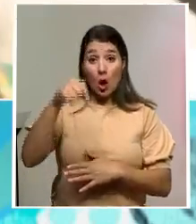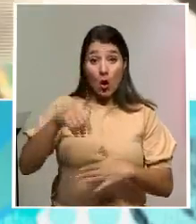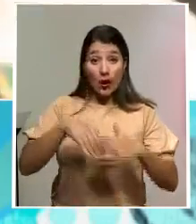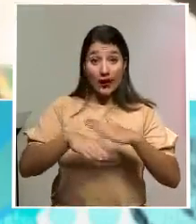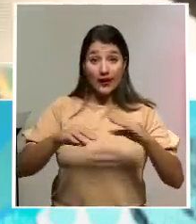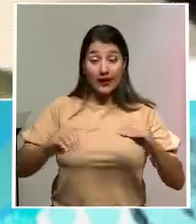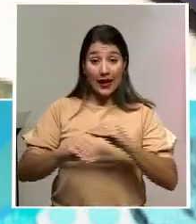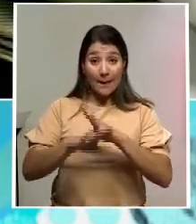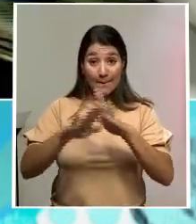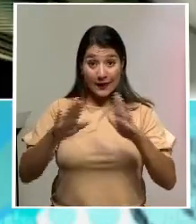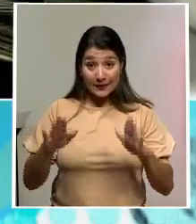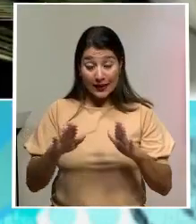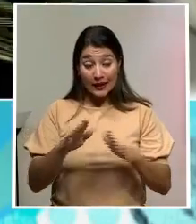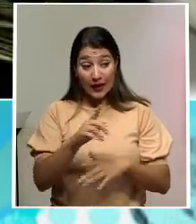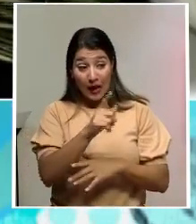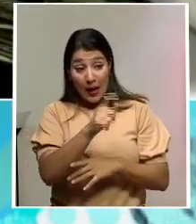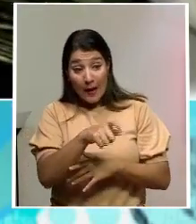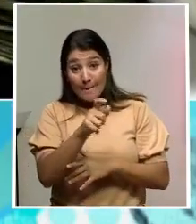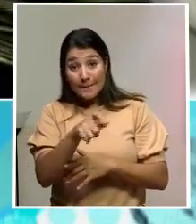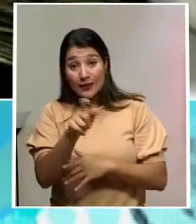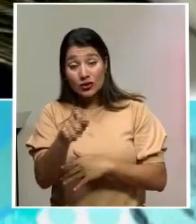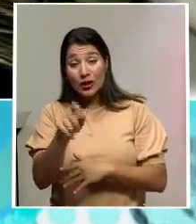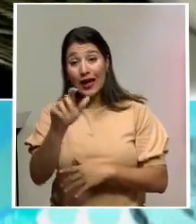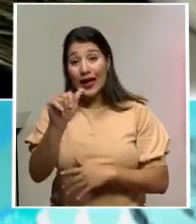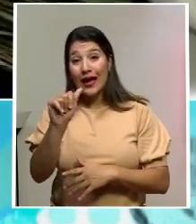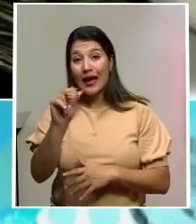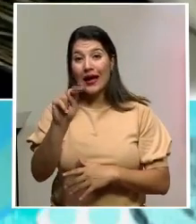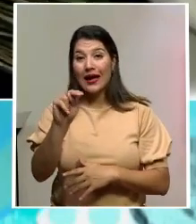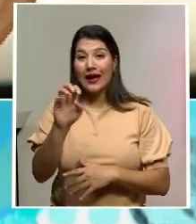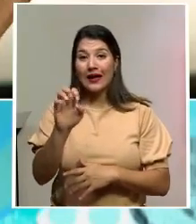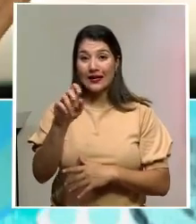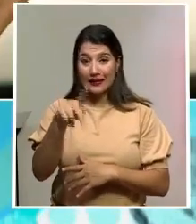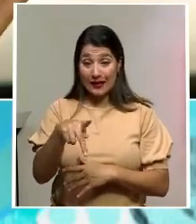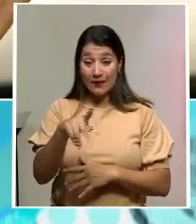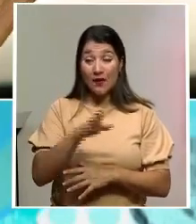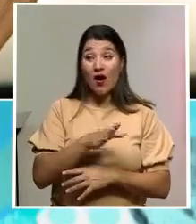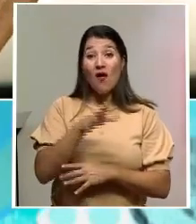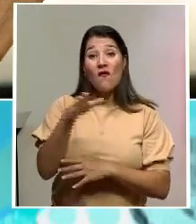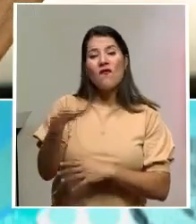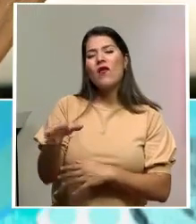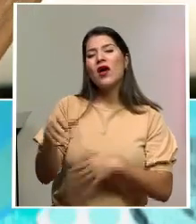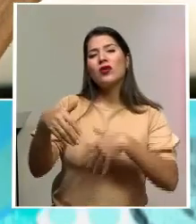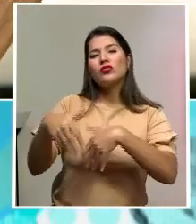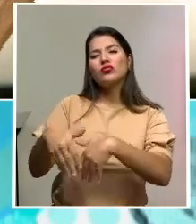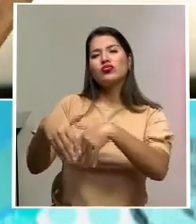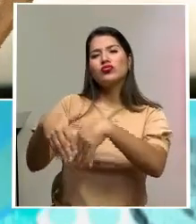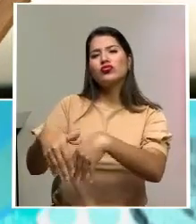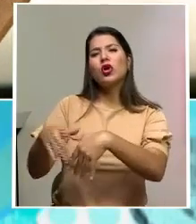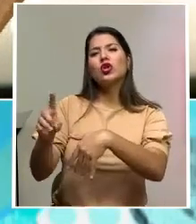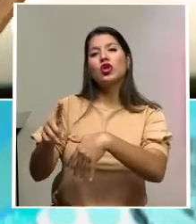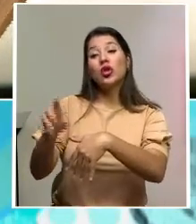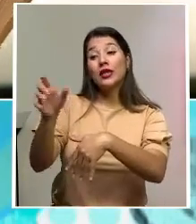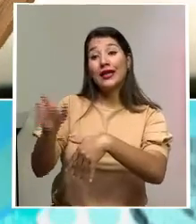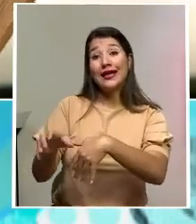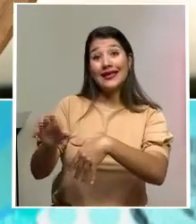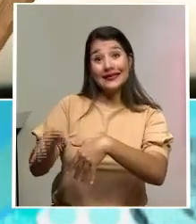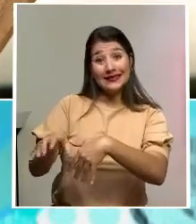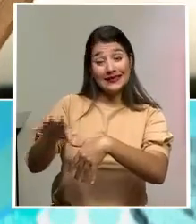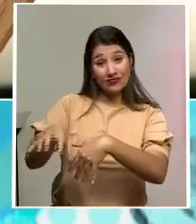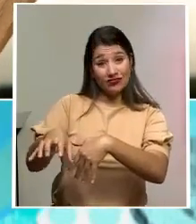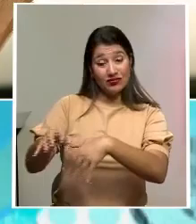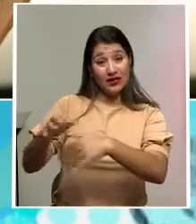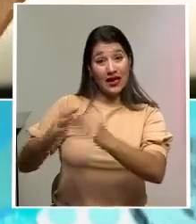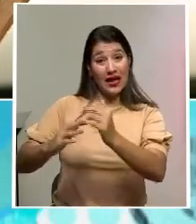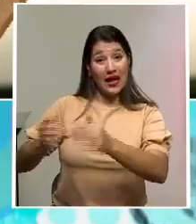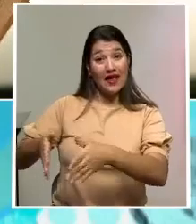mañana un grupo de integrantes de la ANEP se manifestó en las afueras del edificio de la Caja Costarricense de Seguro Social